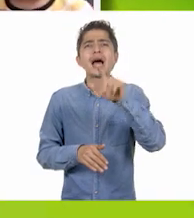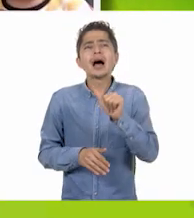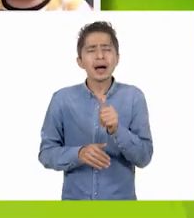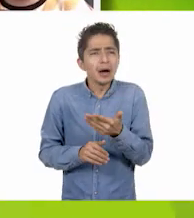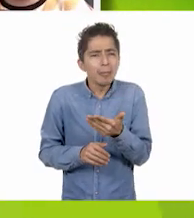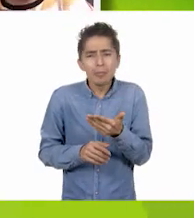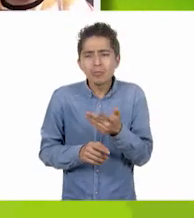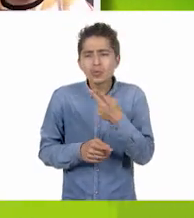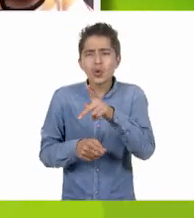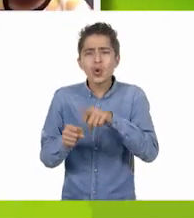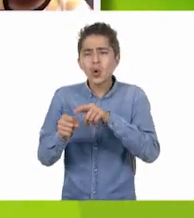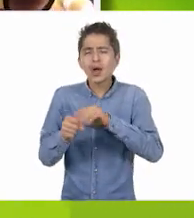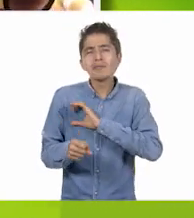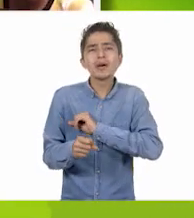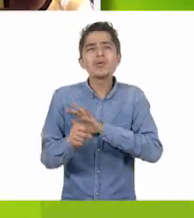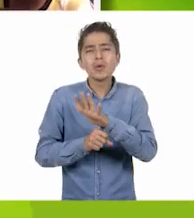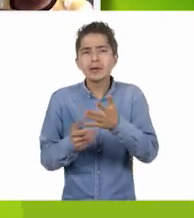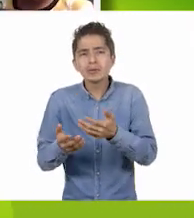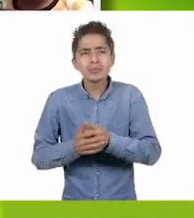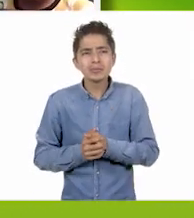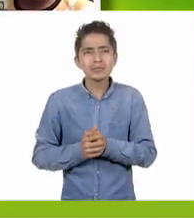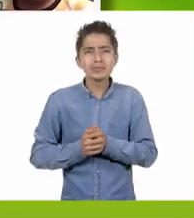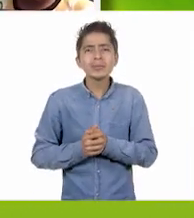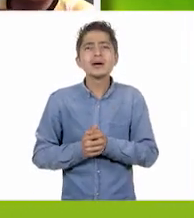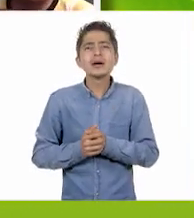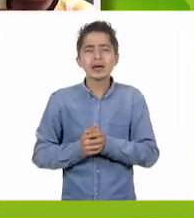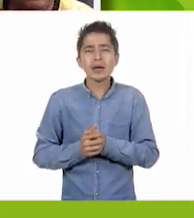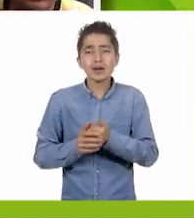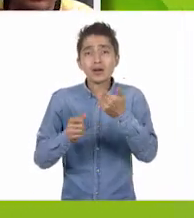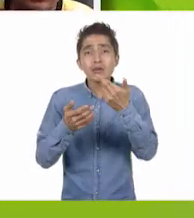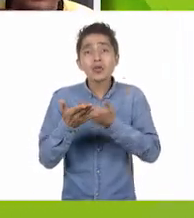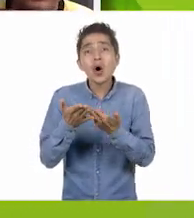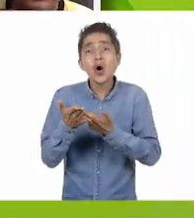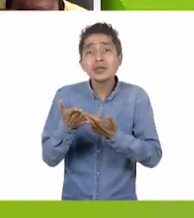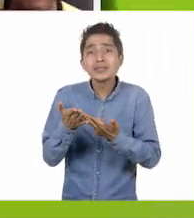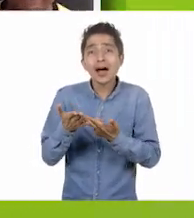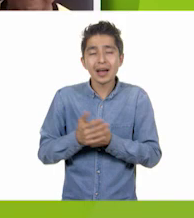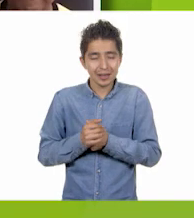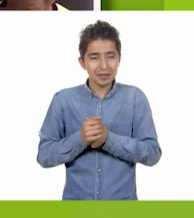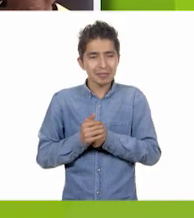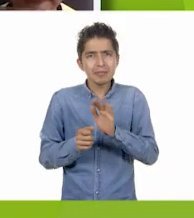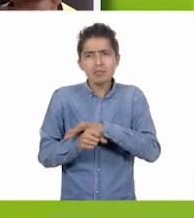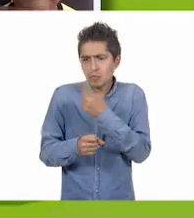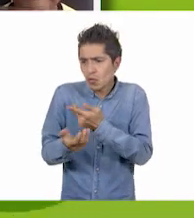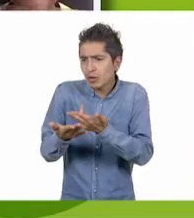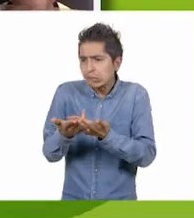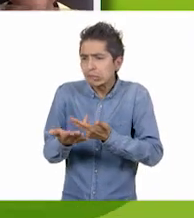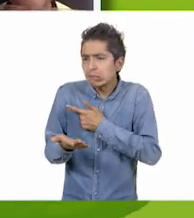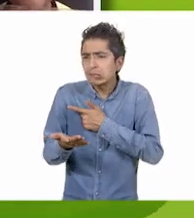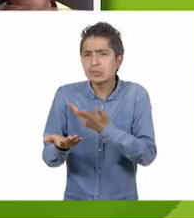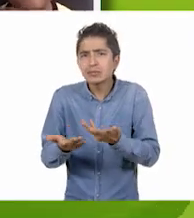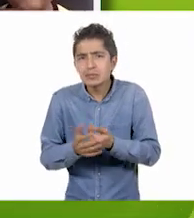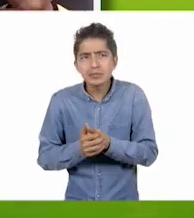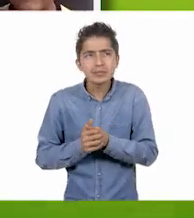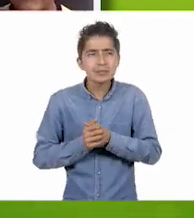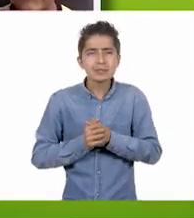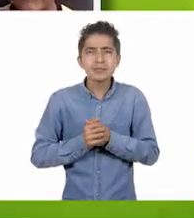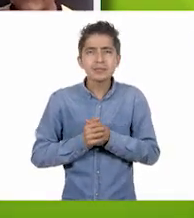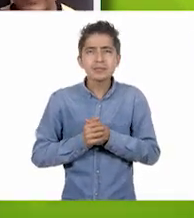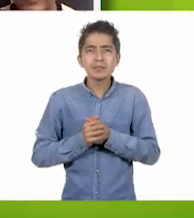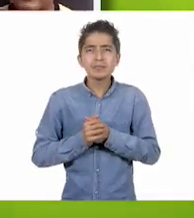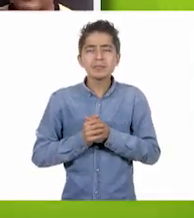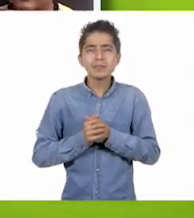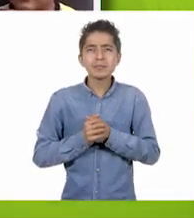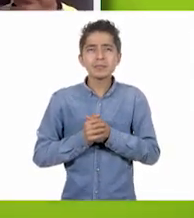color favorito? El rosa. El rosa, wow. ¿Y por qué te gusta el rosa?